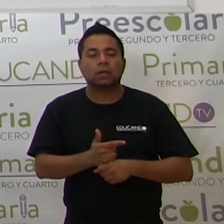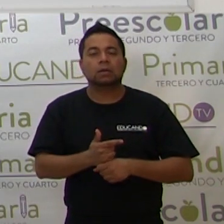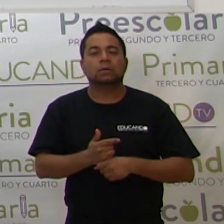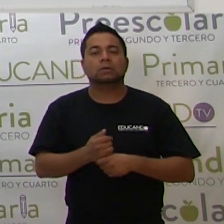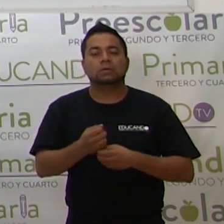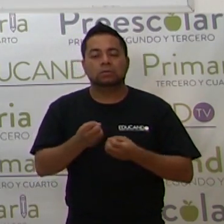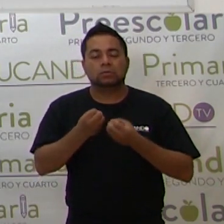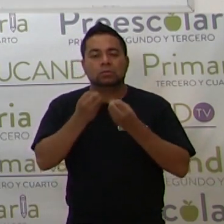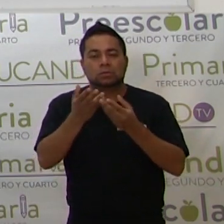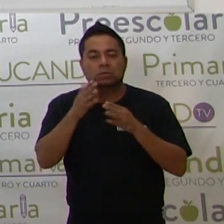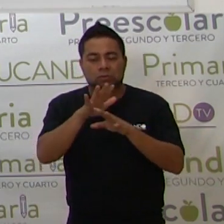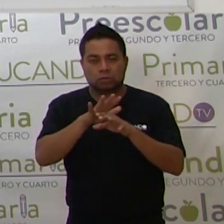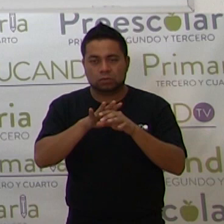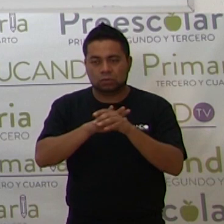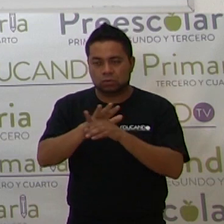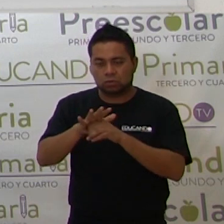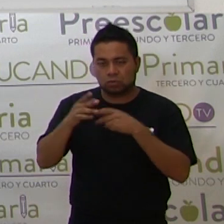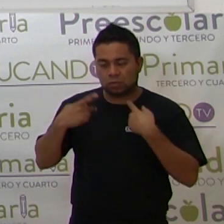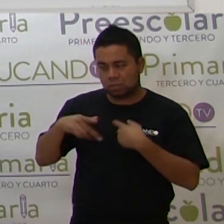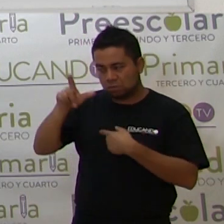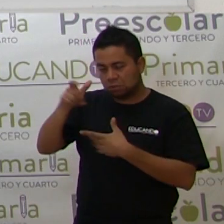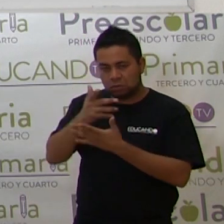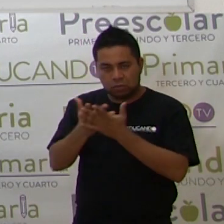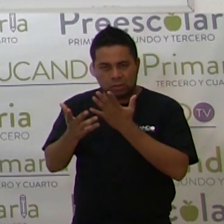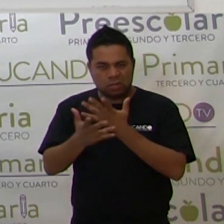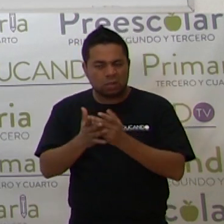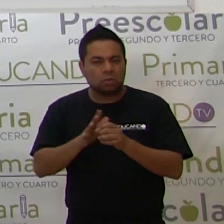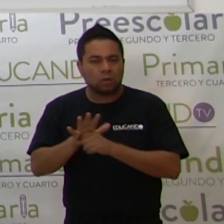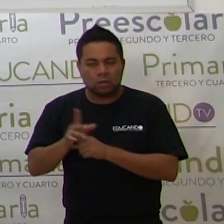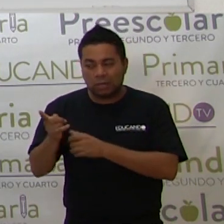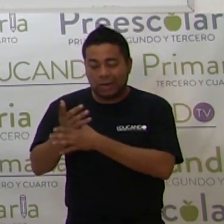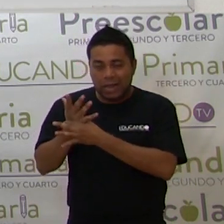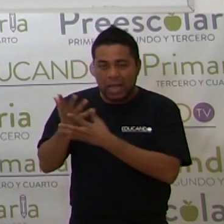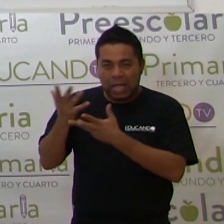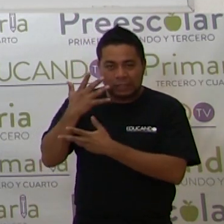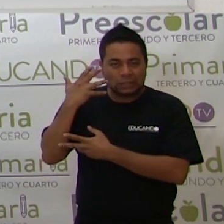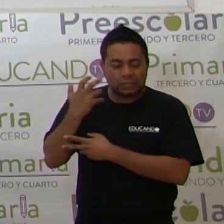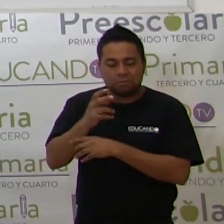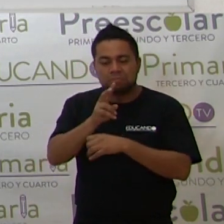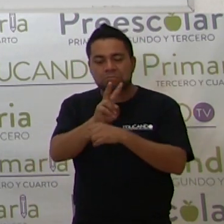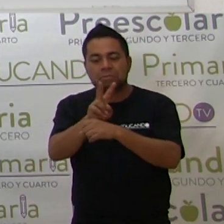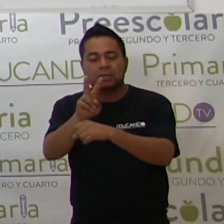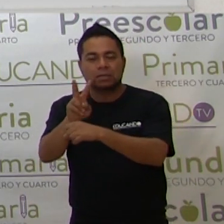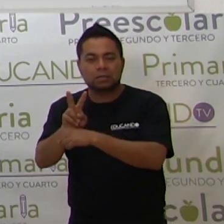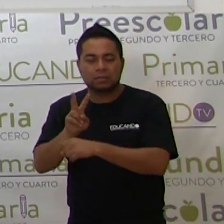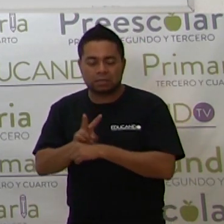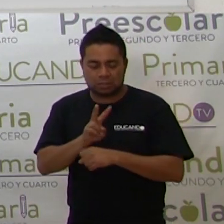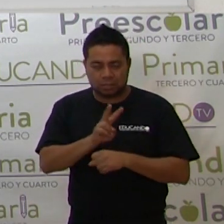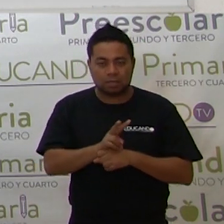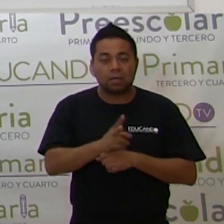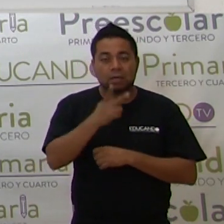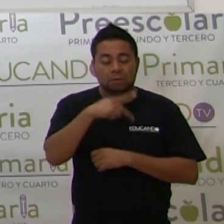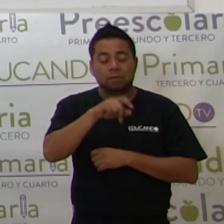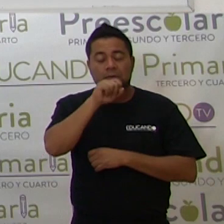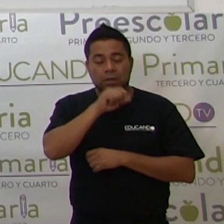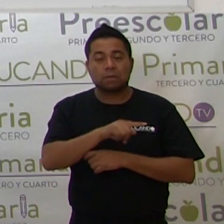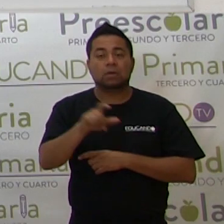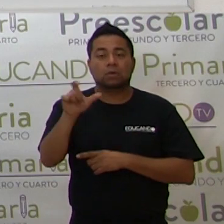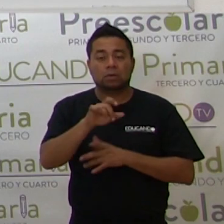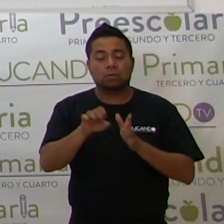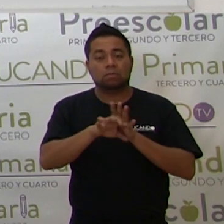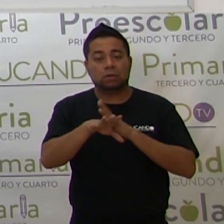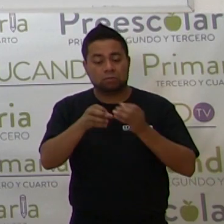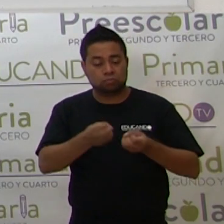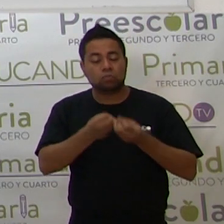el personaje, el gato vigilaba. ¿Bien? La acción. Pero también al momento de darnos